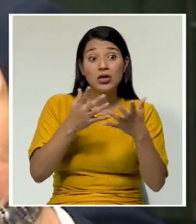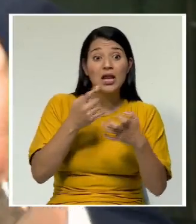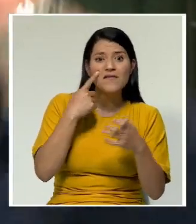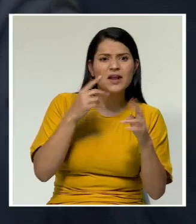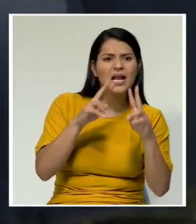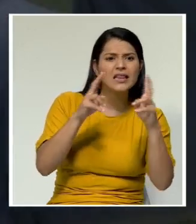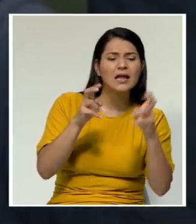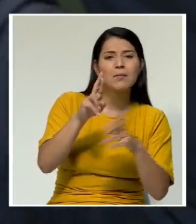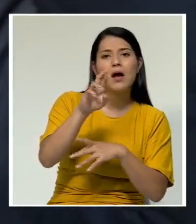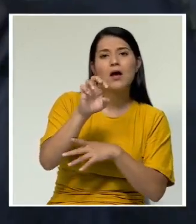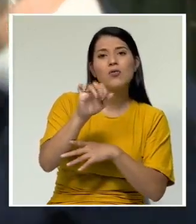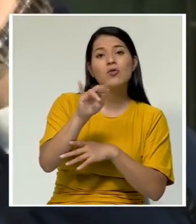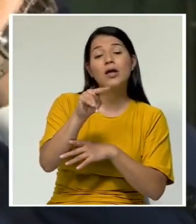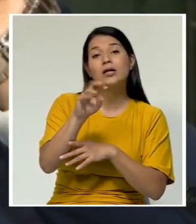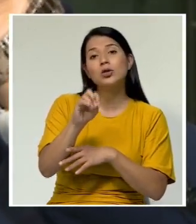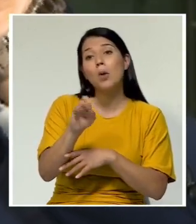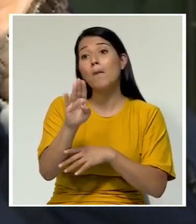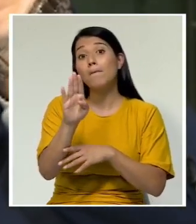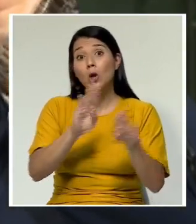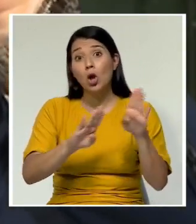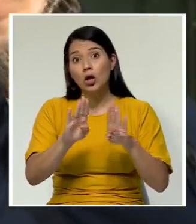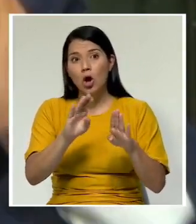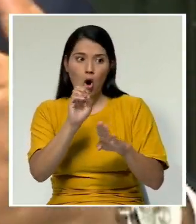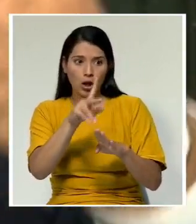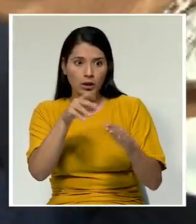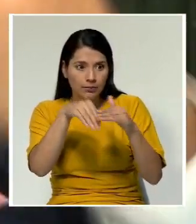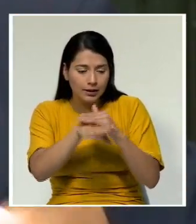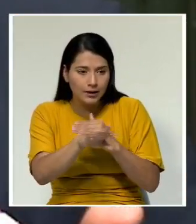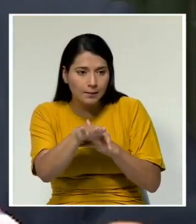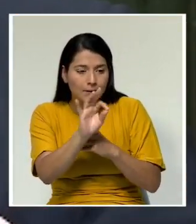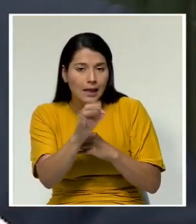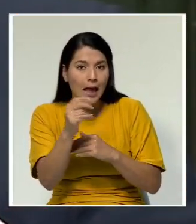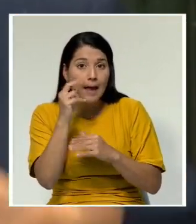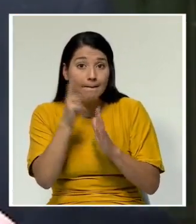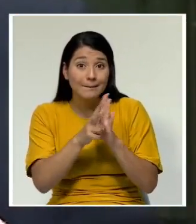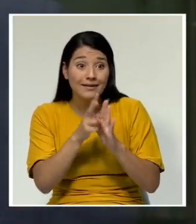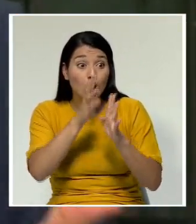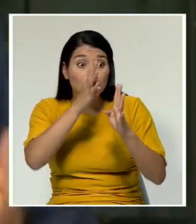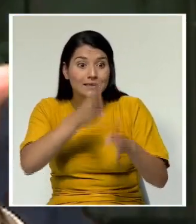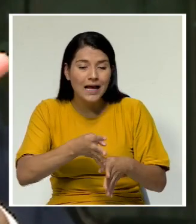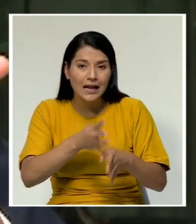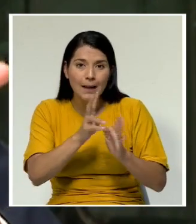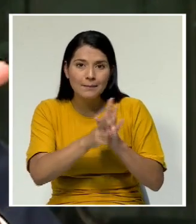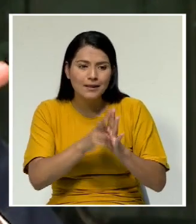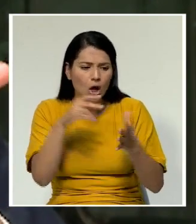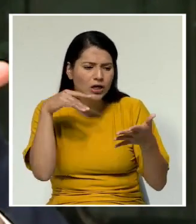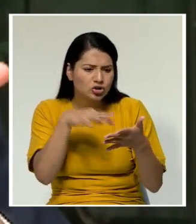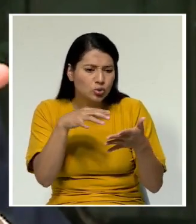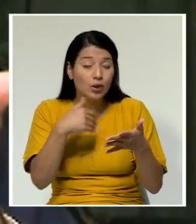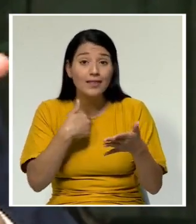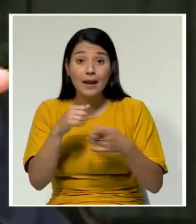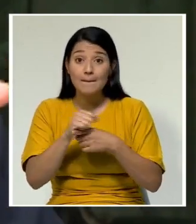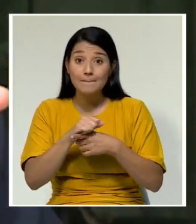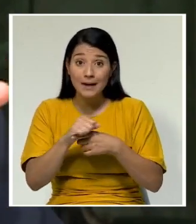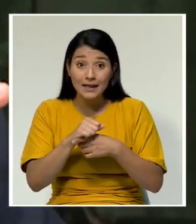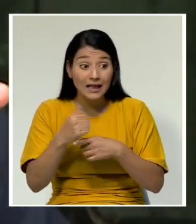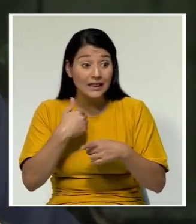resulta que los estudiantes pueden ingresar a un canal de YouTube y entonces quieren ver el tema de los reinos biológicos. Bueno, ven el